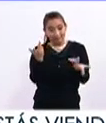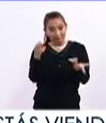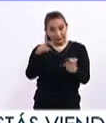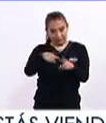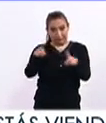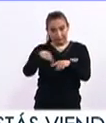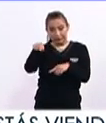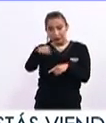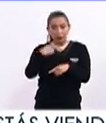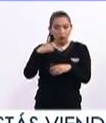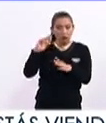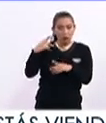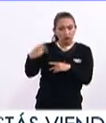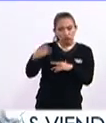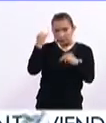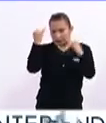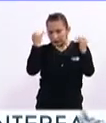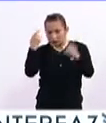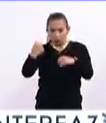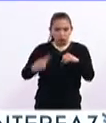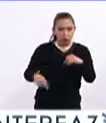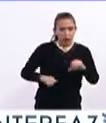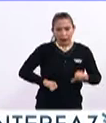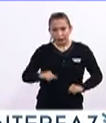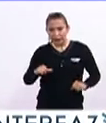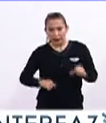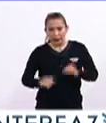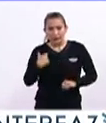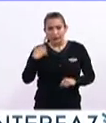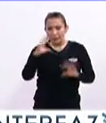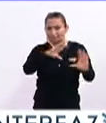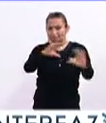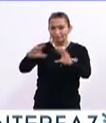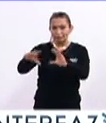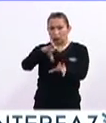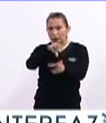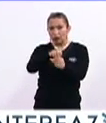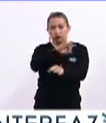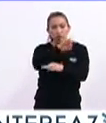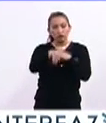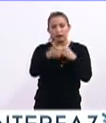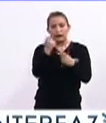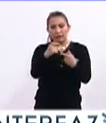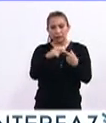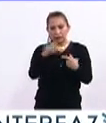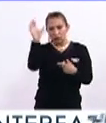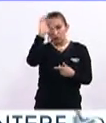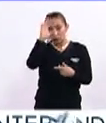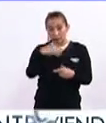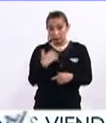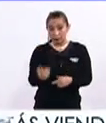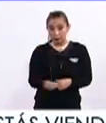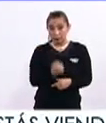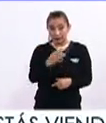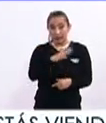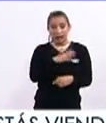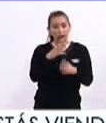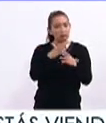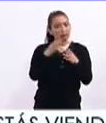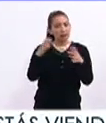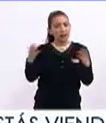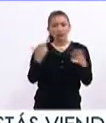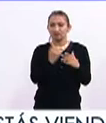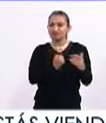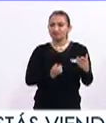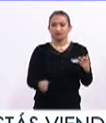sus planes, sus estrategias de educación integral, todo lo que comprende la cultura. Por fortuna, tenemos grandes